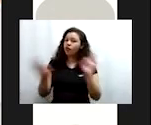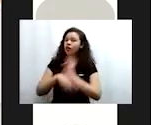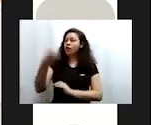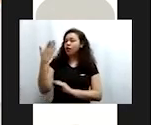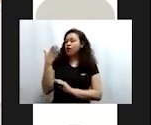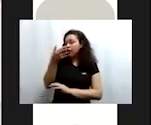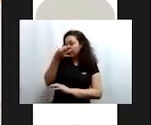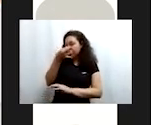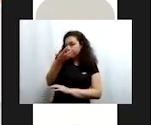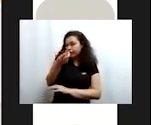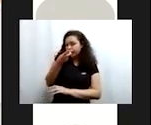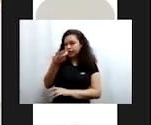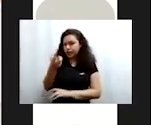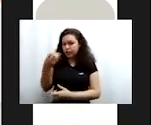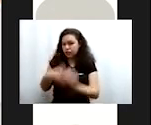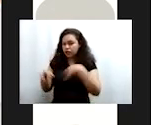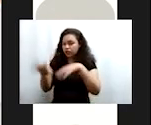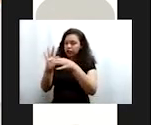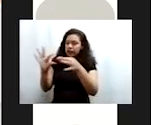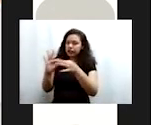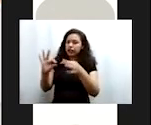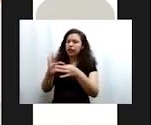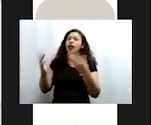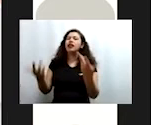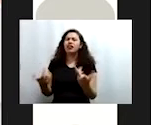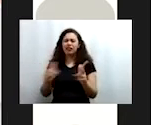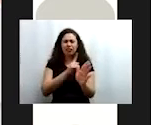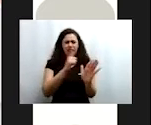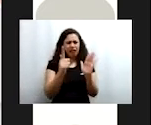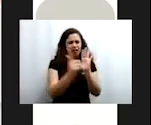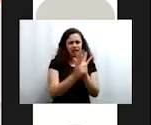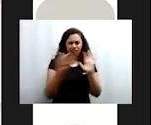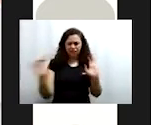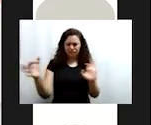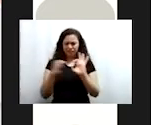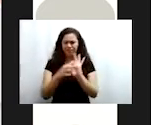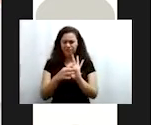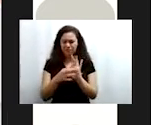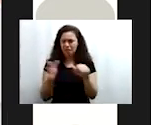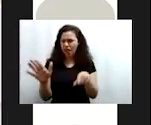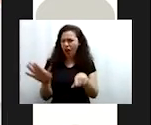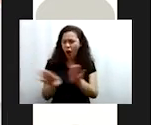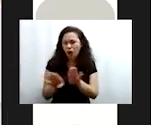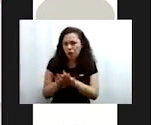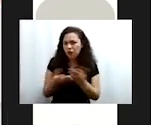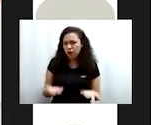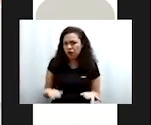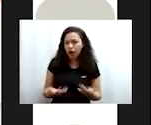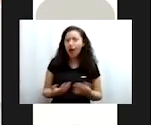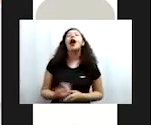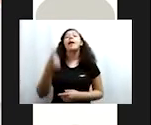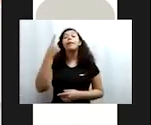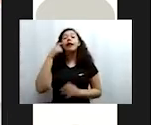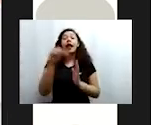mencionarles a todos ustedes y qué vinculación tiene con esta cuestión del entorno legal? Porque el